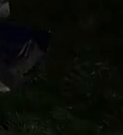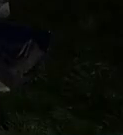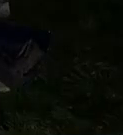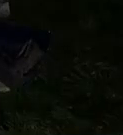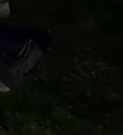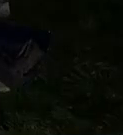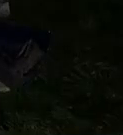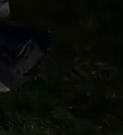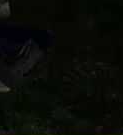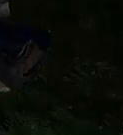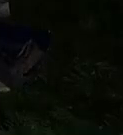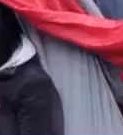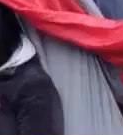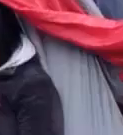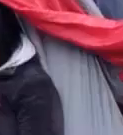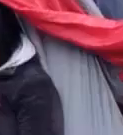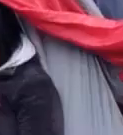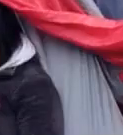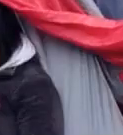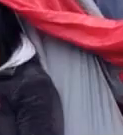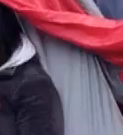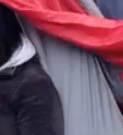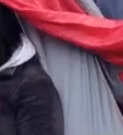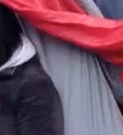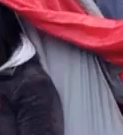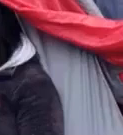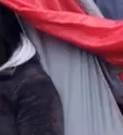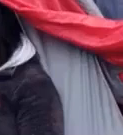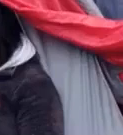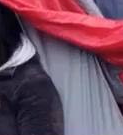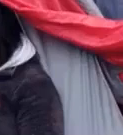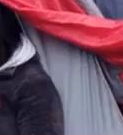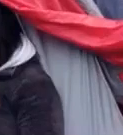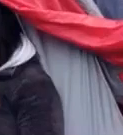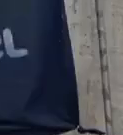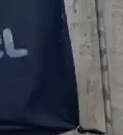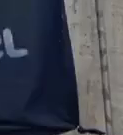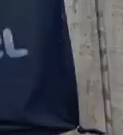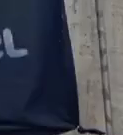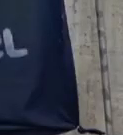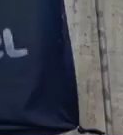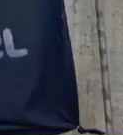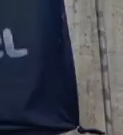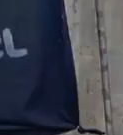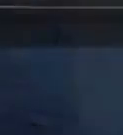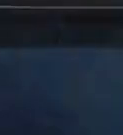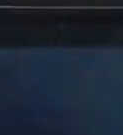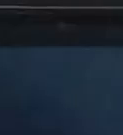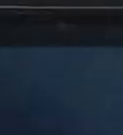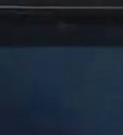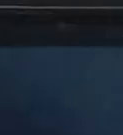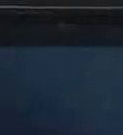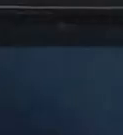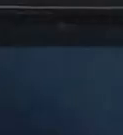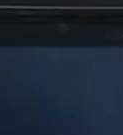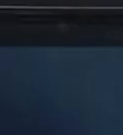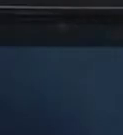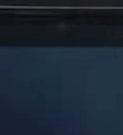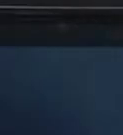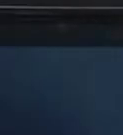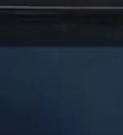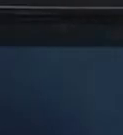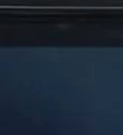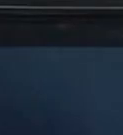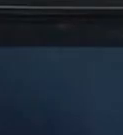disponibles bueno eh siempre en las cuentas públicas eh todo el mundo espera muchas cosas